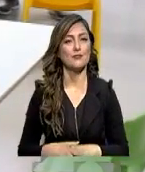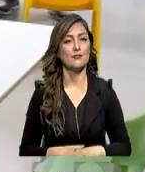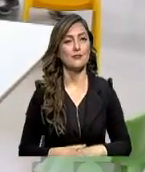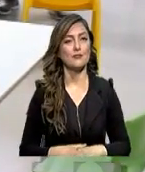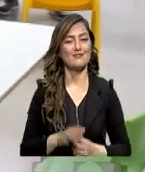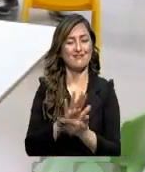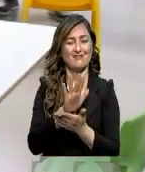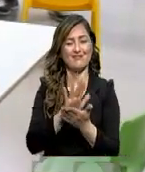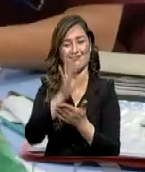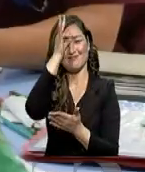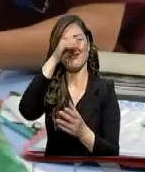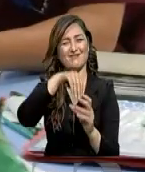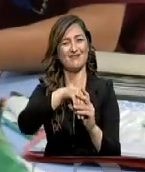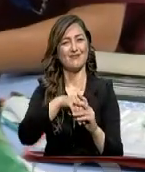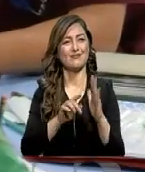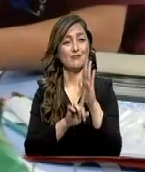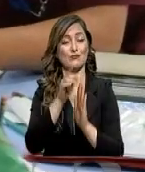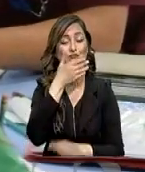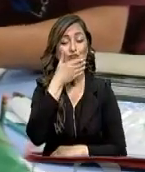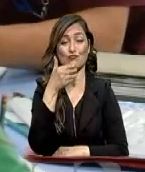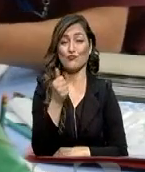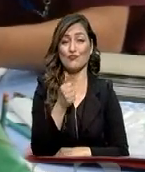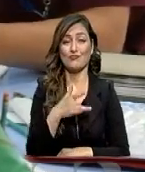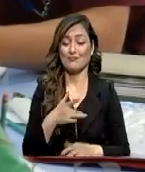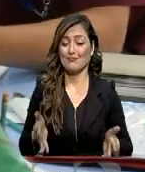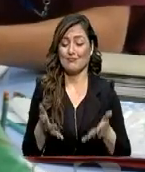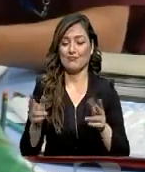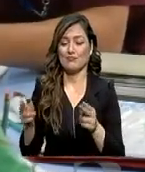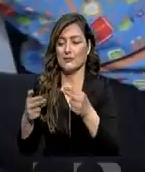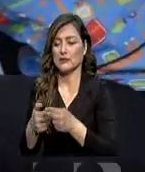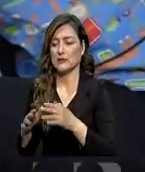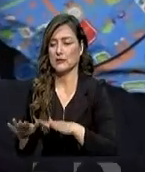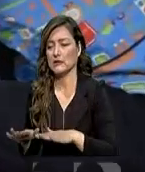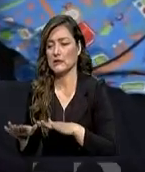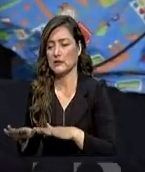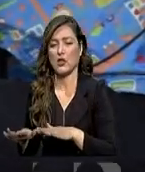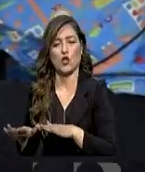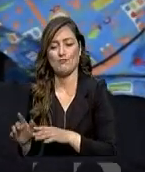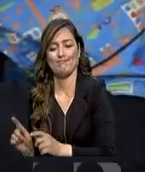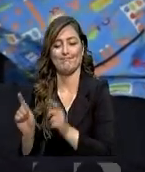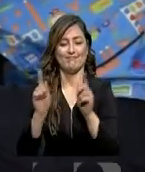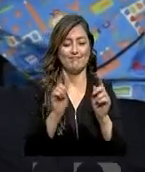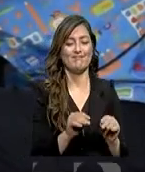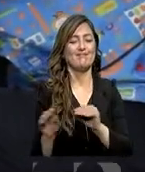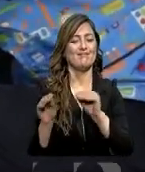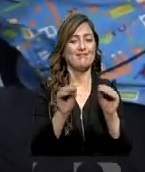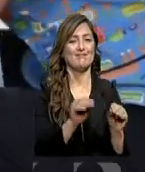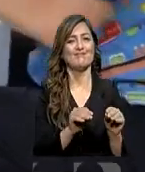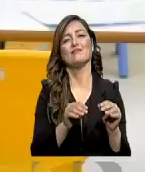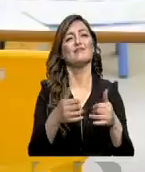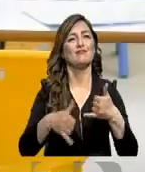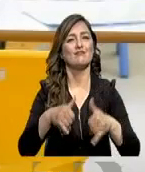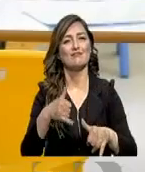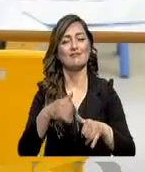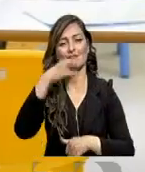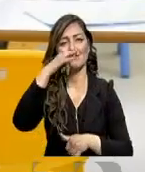su desarrollo y se mejora su estado de ánimo, pues salen de su habitación a otro espacio donde hay juguetes y pueden compartir con más